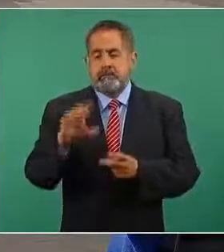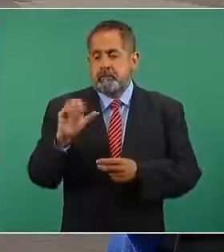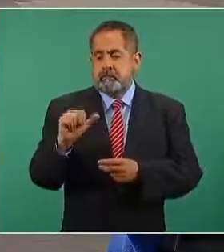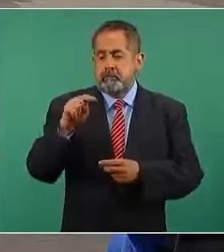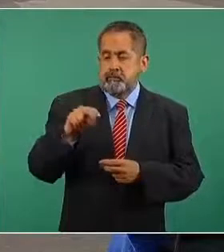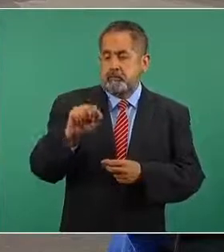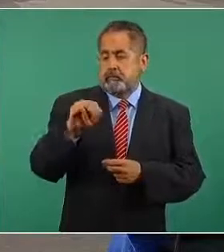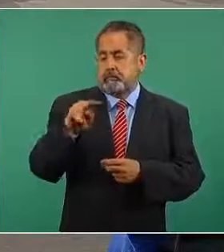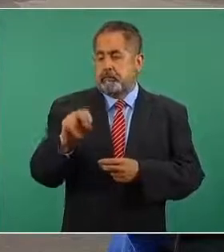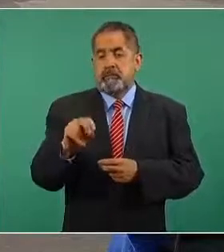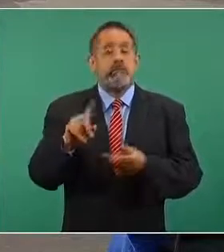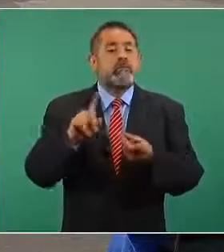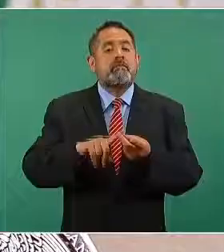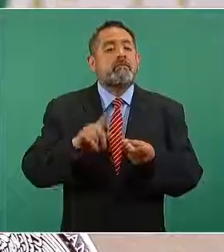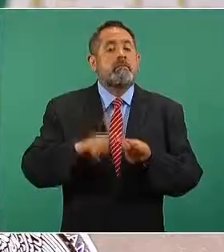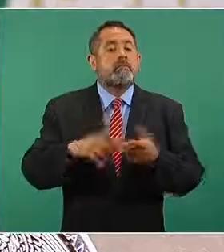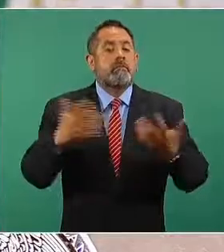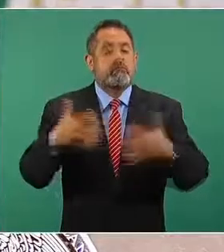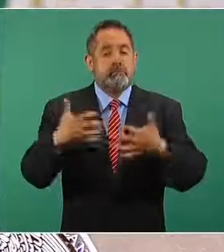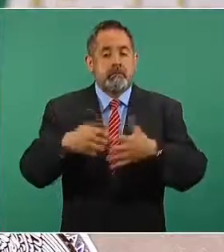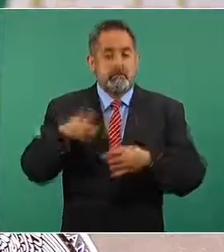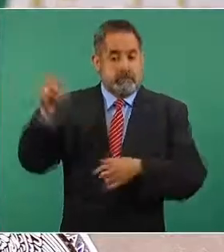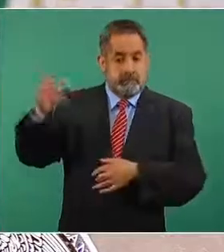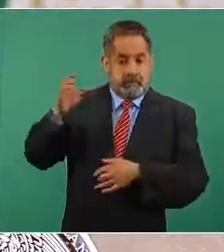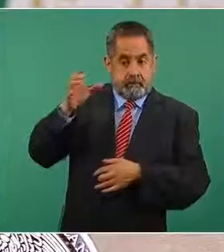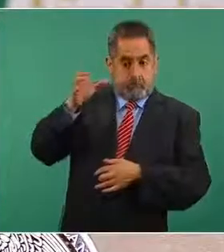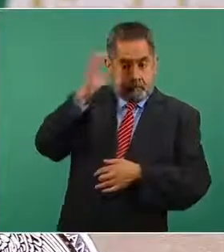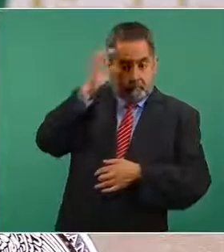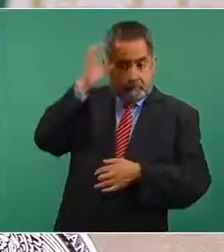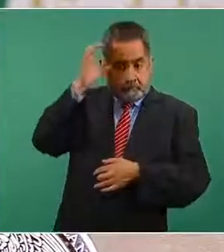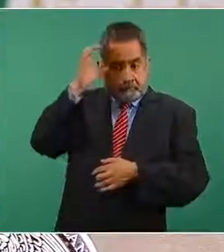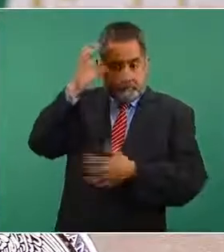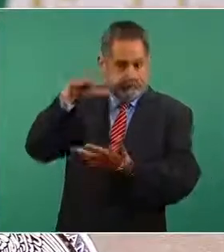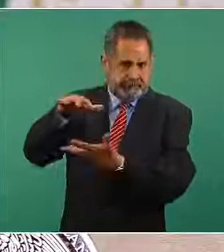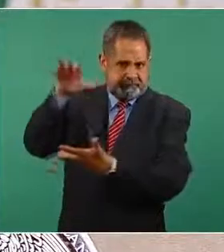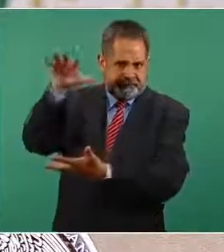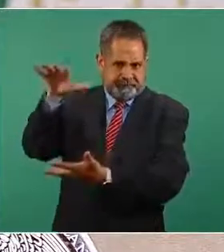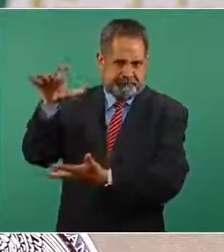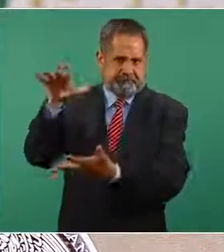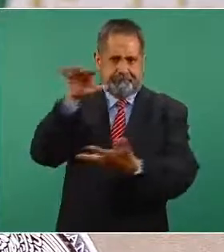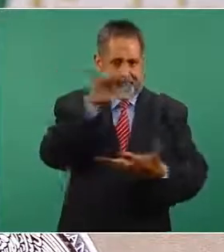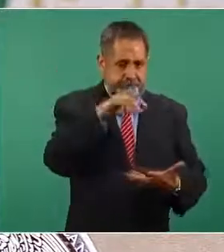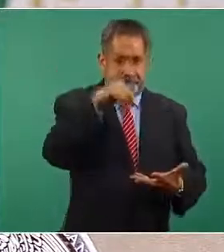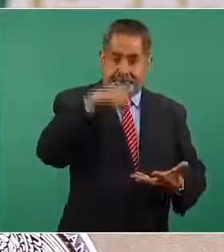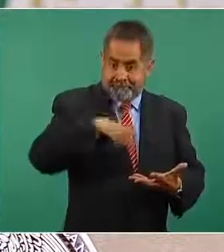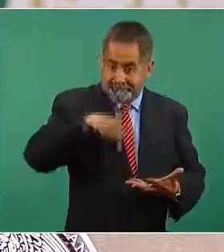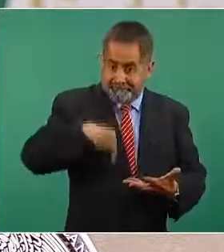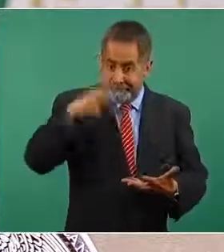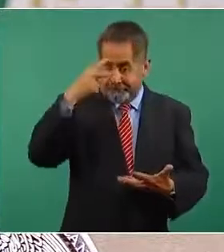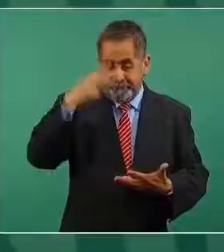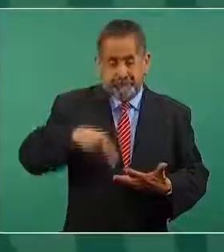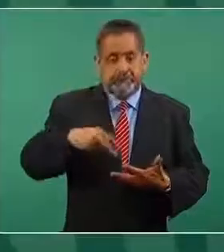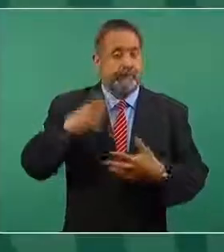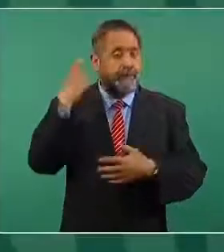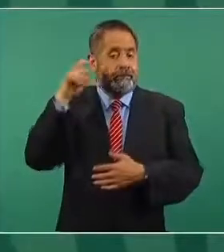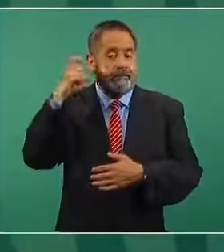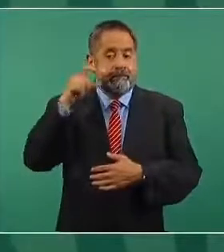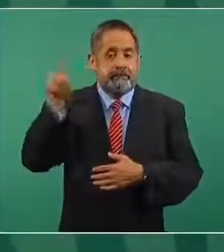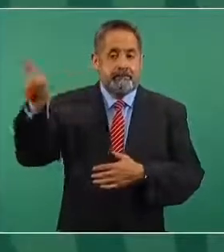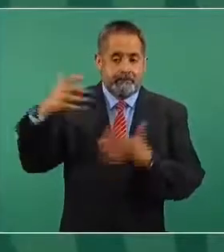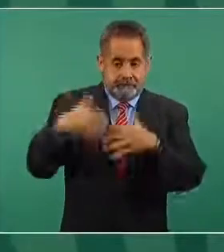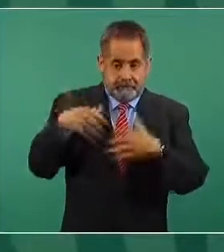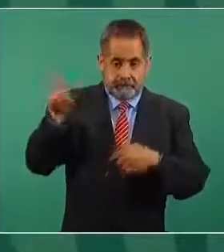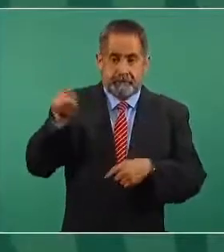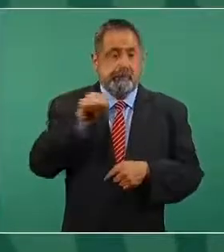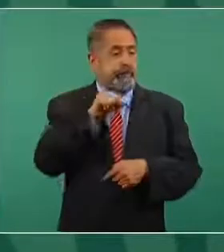que esta vacuna se fabrica a granel en China y se envasa en México en una planta que está en el estado de Querétaro, y vamos